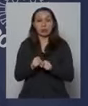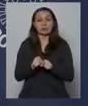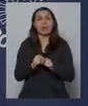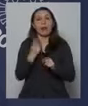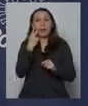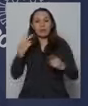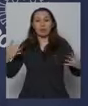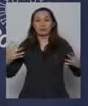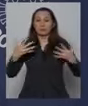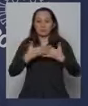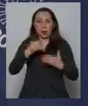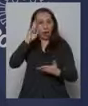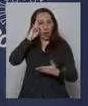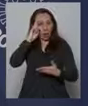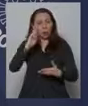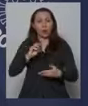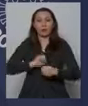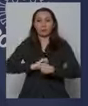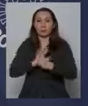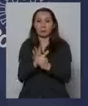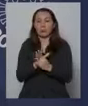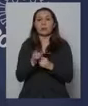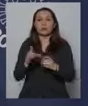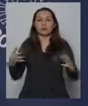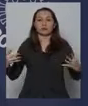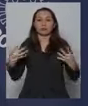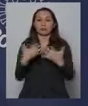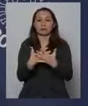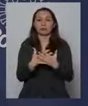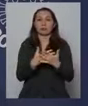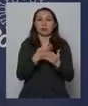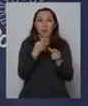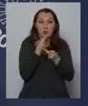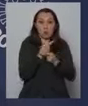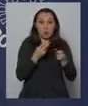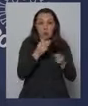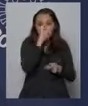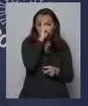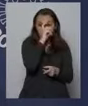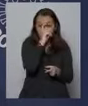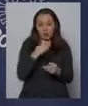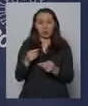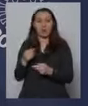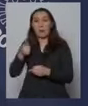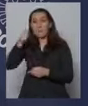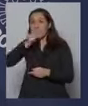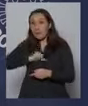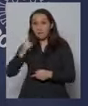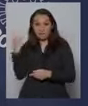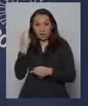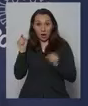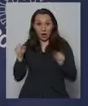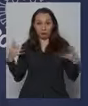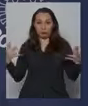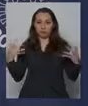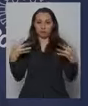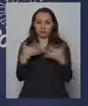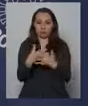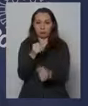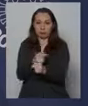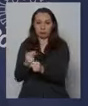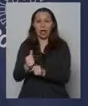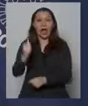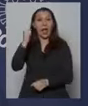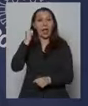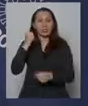sistema integrado COVID-19 que incorpora tanto trabajadores del sector público como trabajadores del sector privado. Tenemos al día de